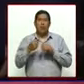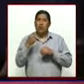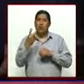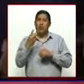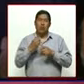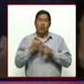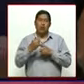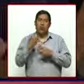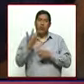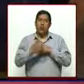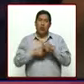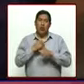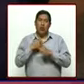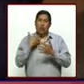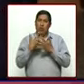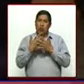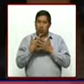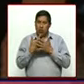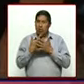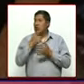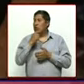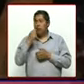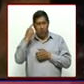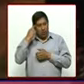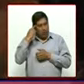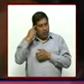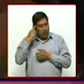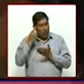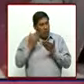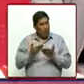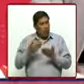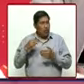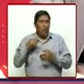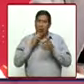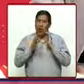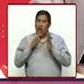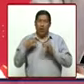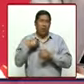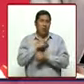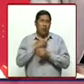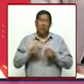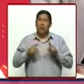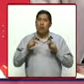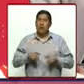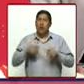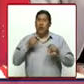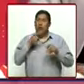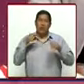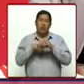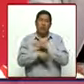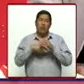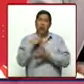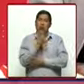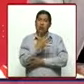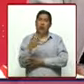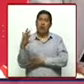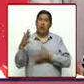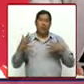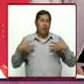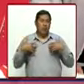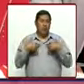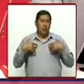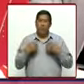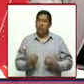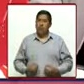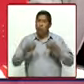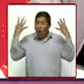cárcel? Es evidente que para quienes piensan que aquí estamos hablando de que hay personas ecocidas, muchas de ellas no están